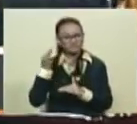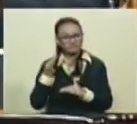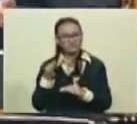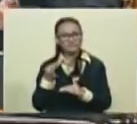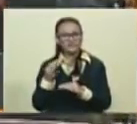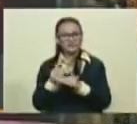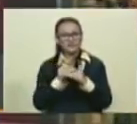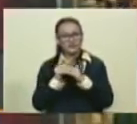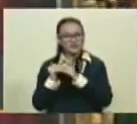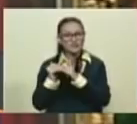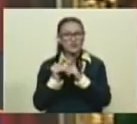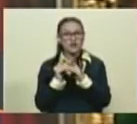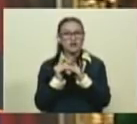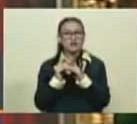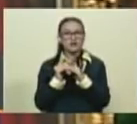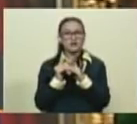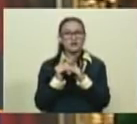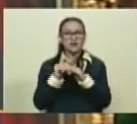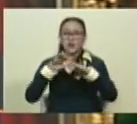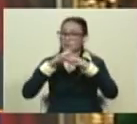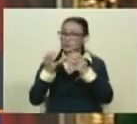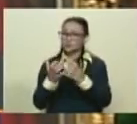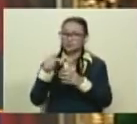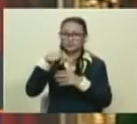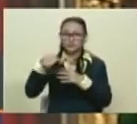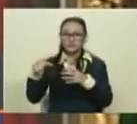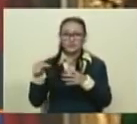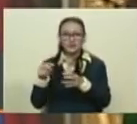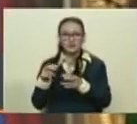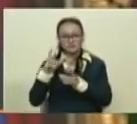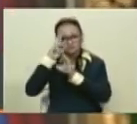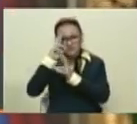relación entre iguales en el mundo, respetando las